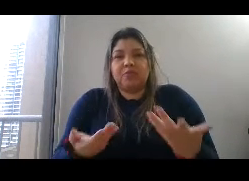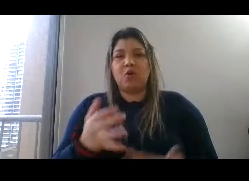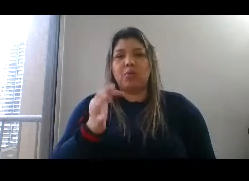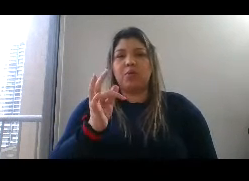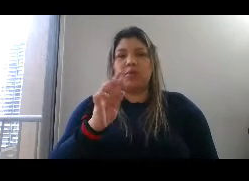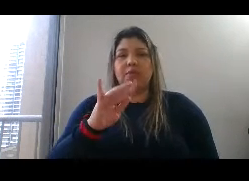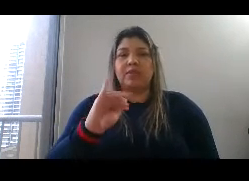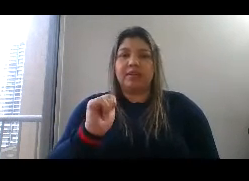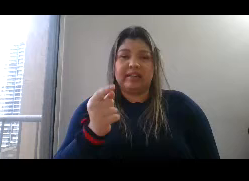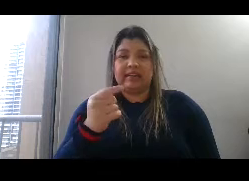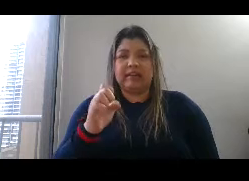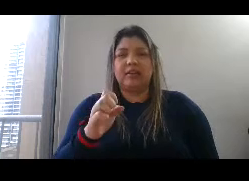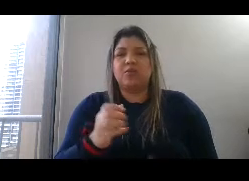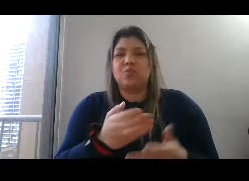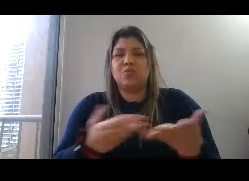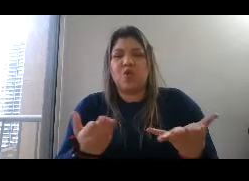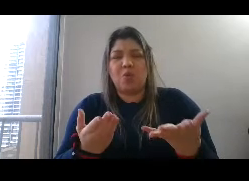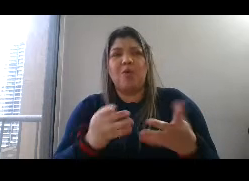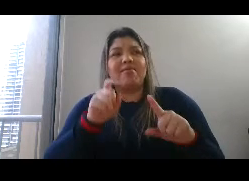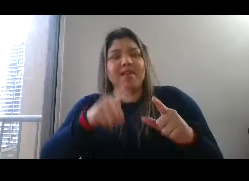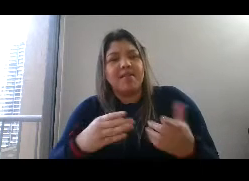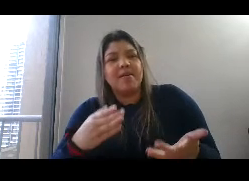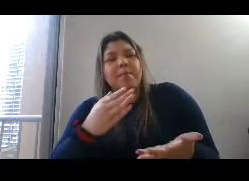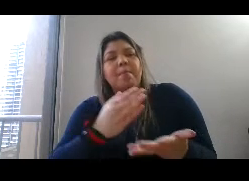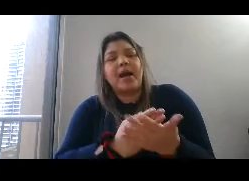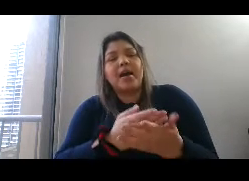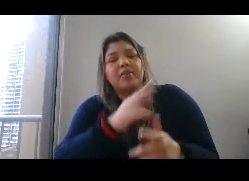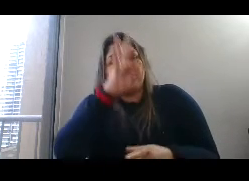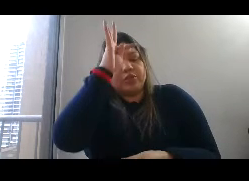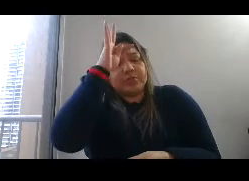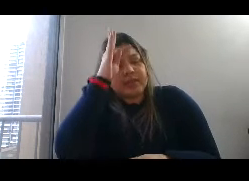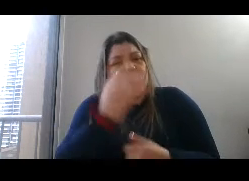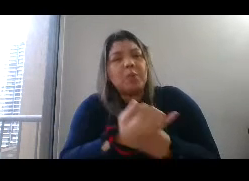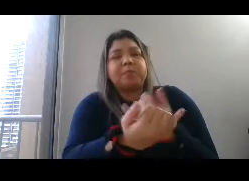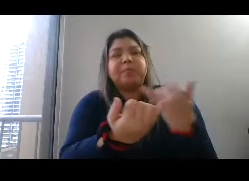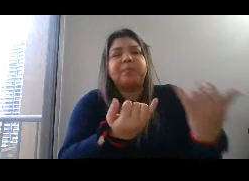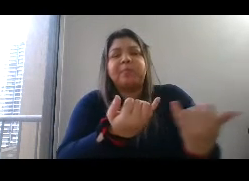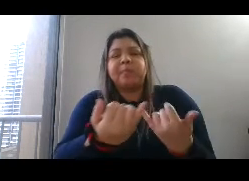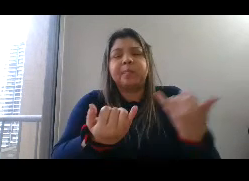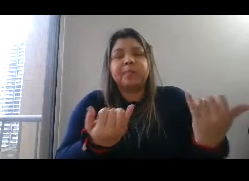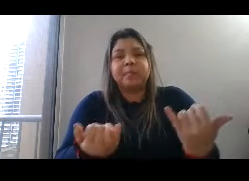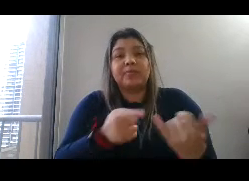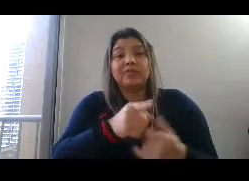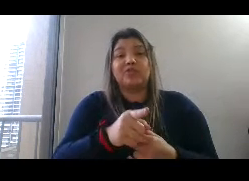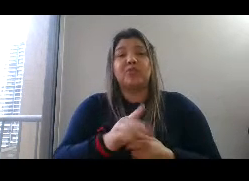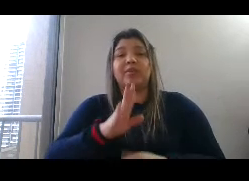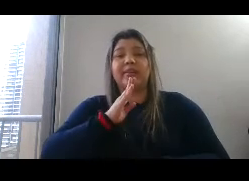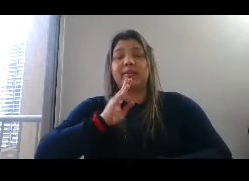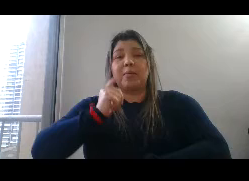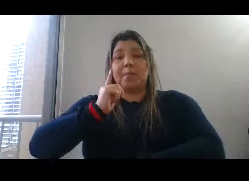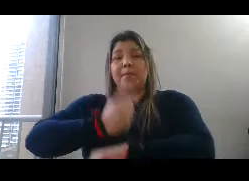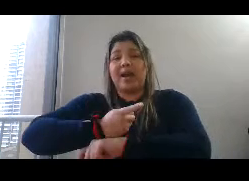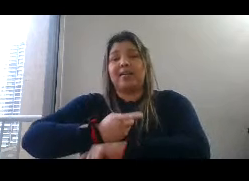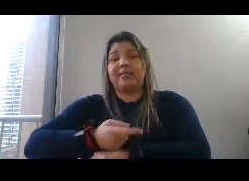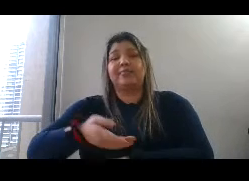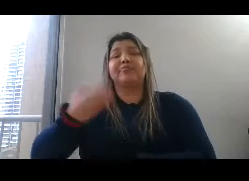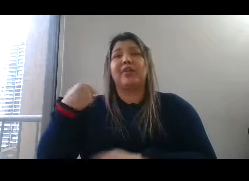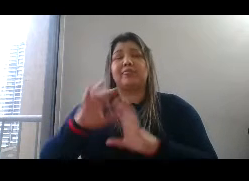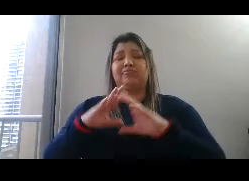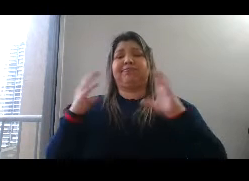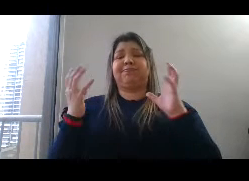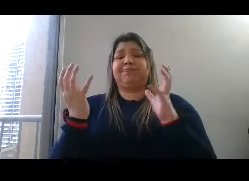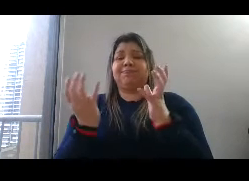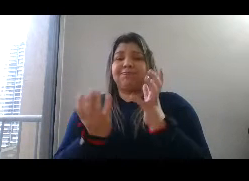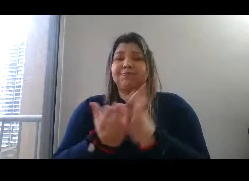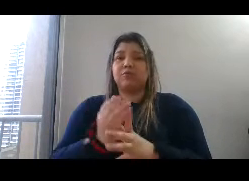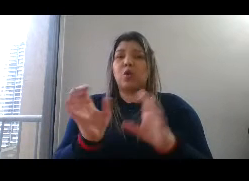las instituciones de salud están definidos desde la misma Organización Mundial de la Salud y la Organización Panamericana y